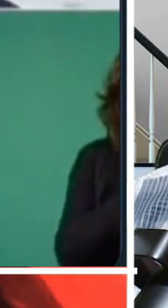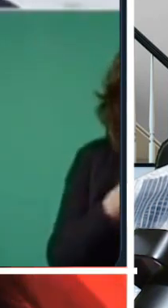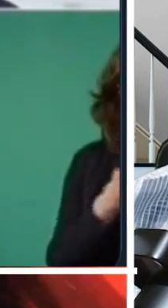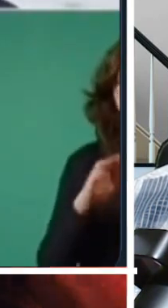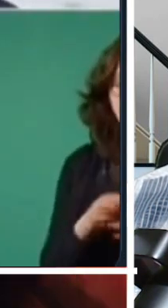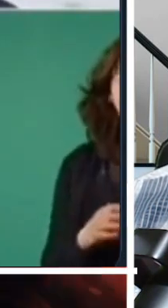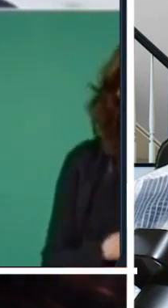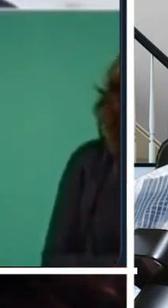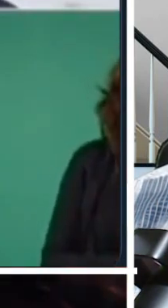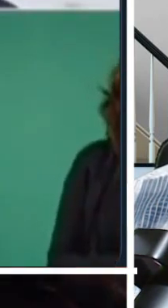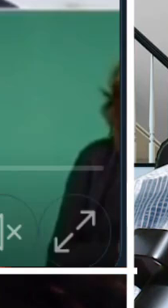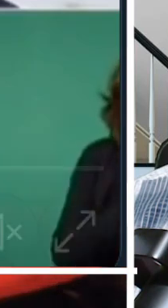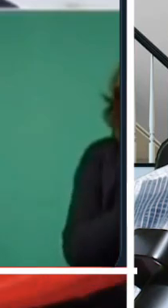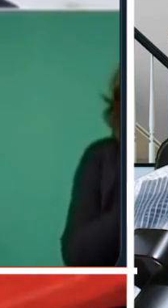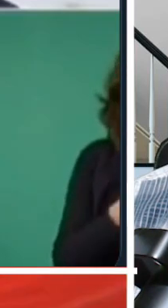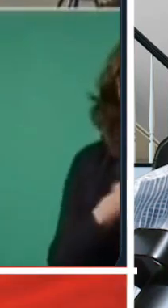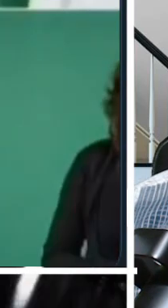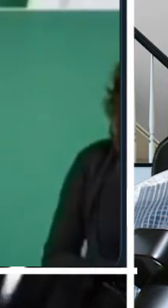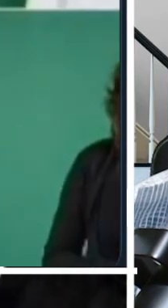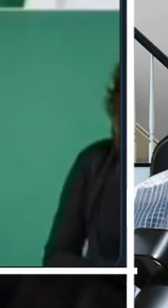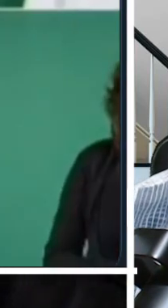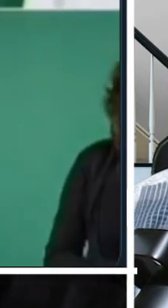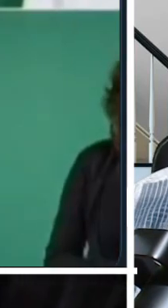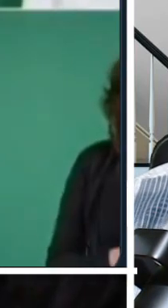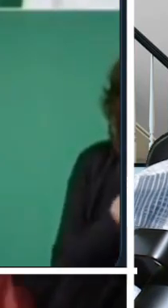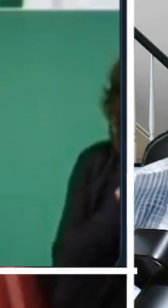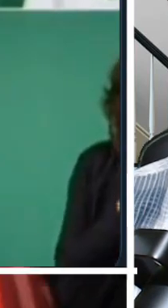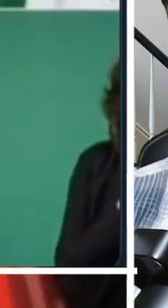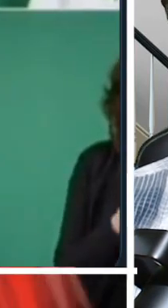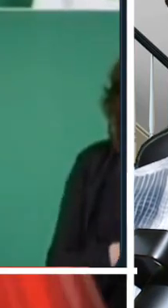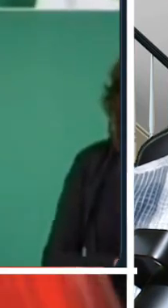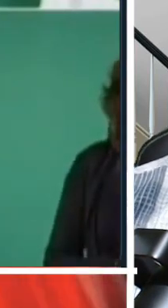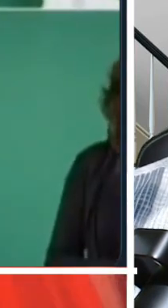para deportistas. Vamos a escuchar al presidente. O sea, todavía hay tiempo.